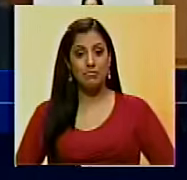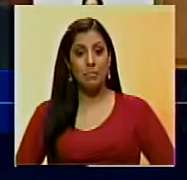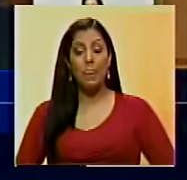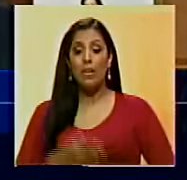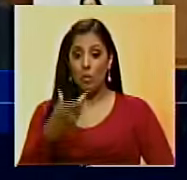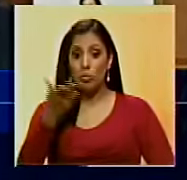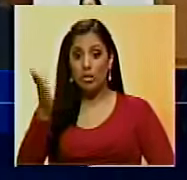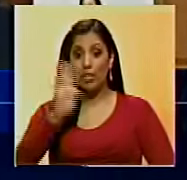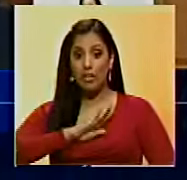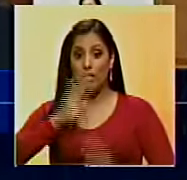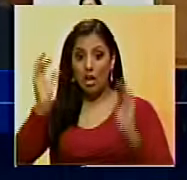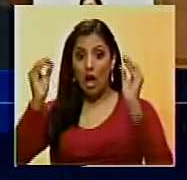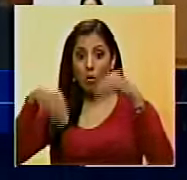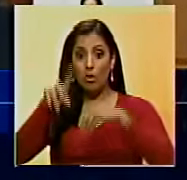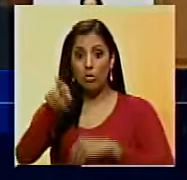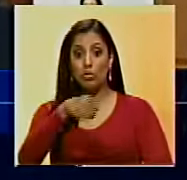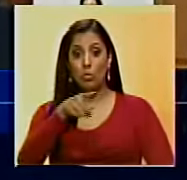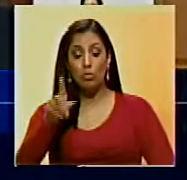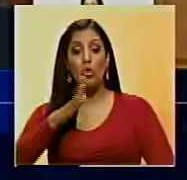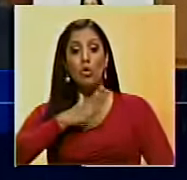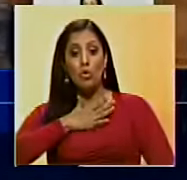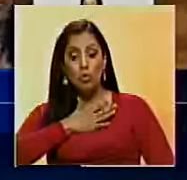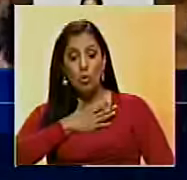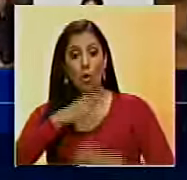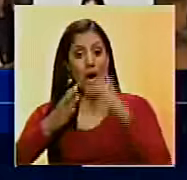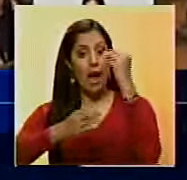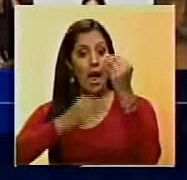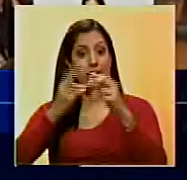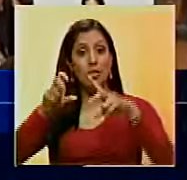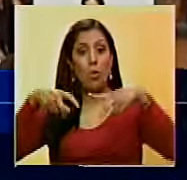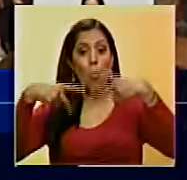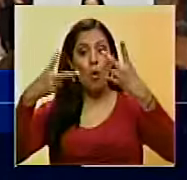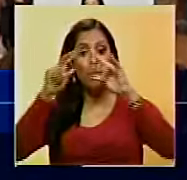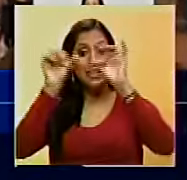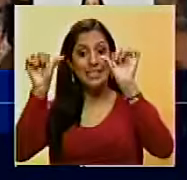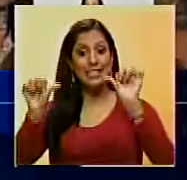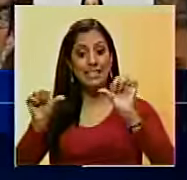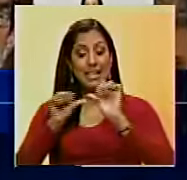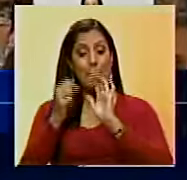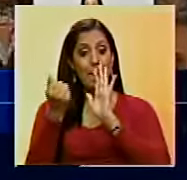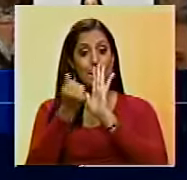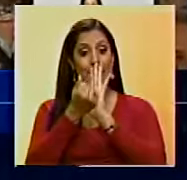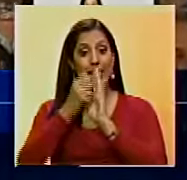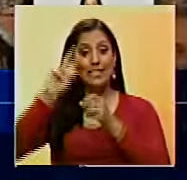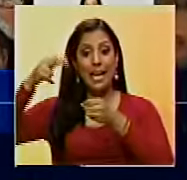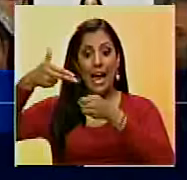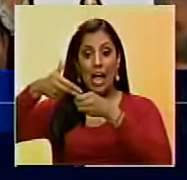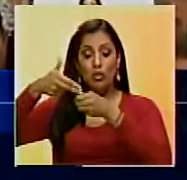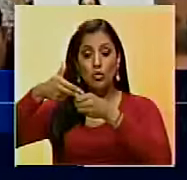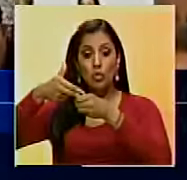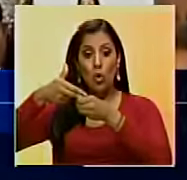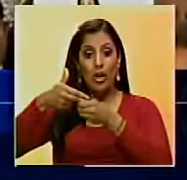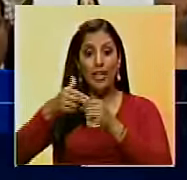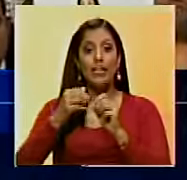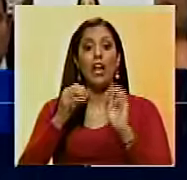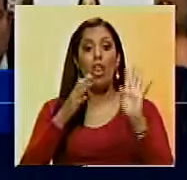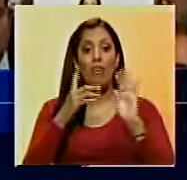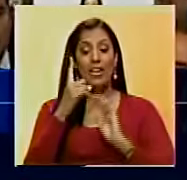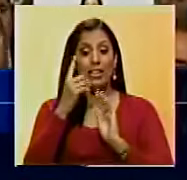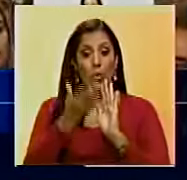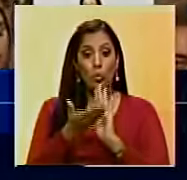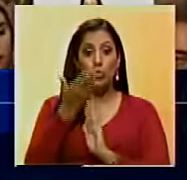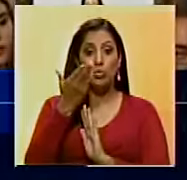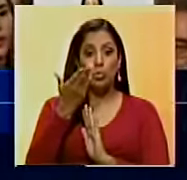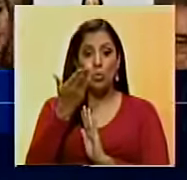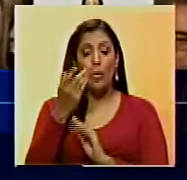¿Ustedes están de acuerdo en que yo establezca el nuevo sistema de precios de la gasolina? Un bolívar la de 91 y seis